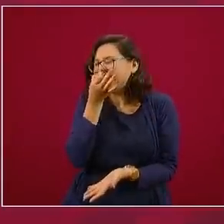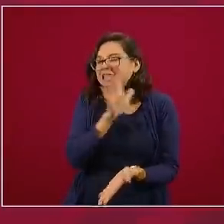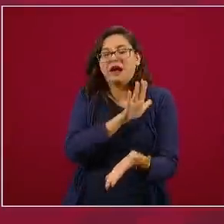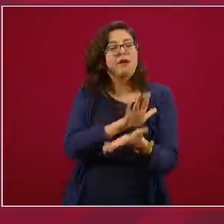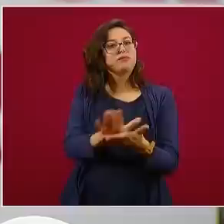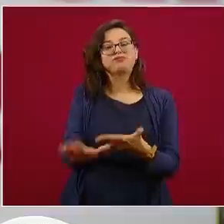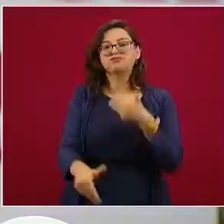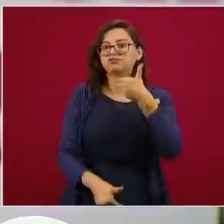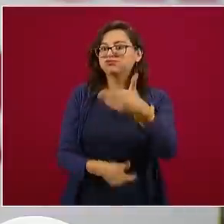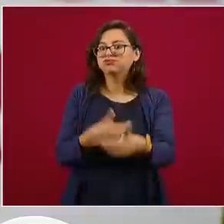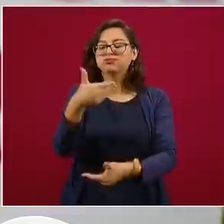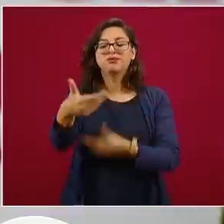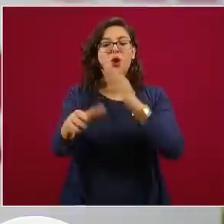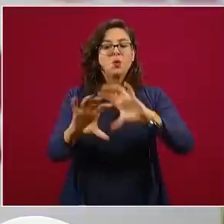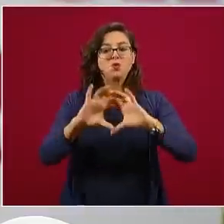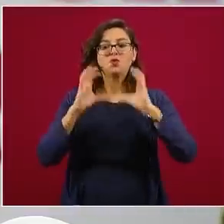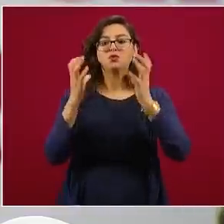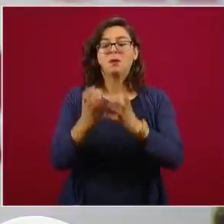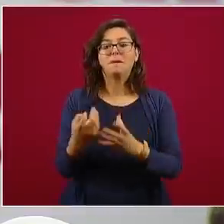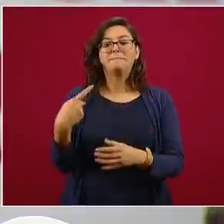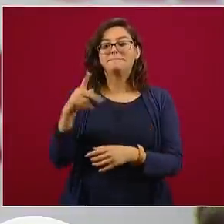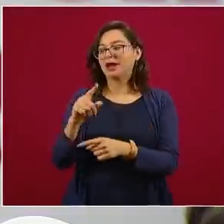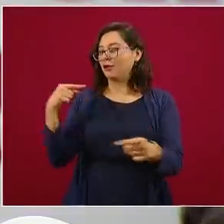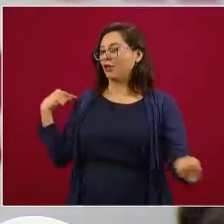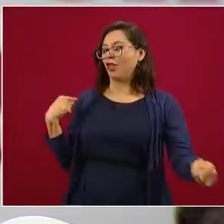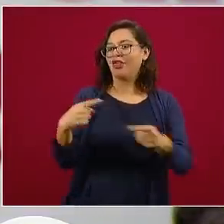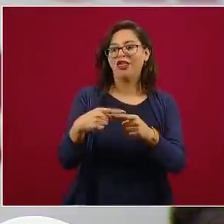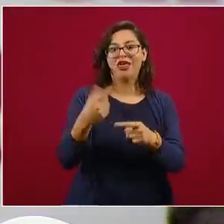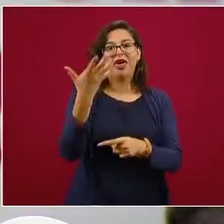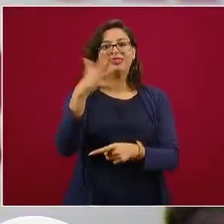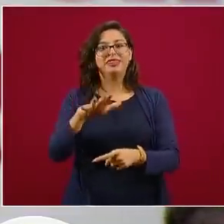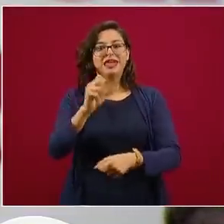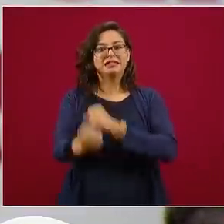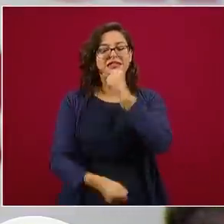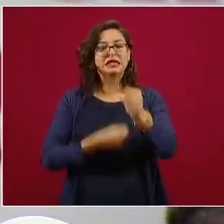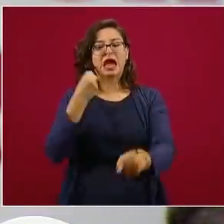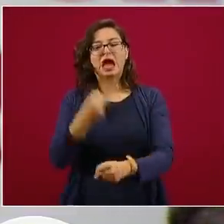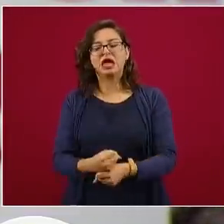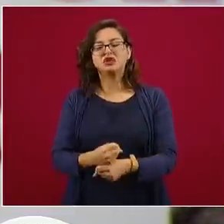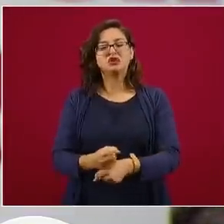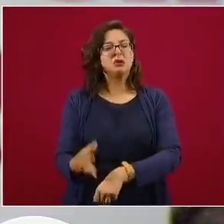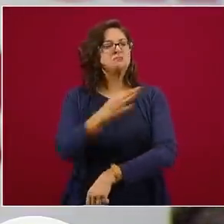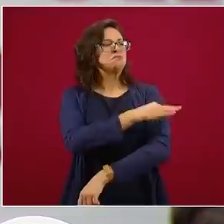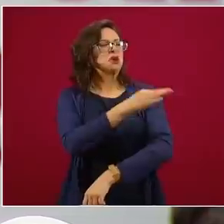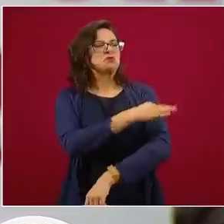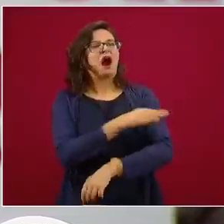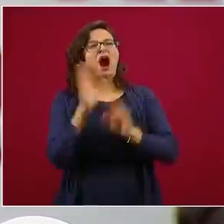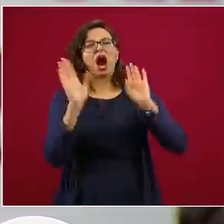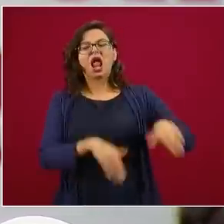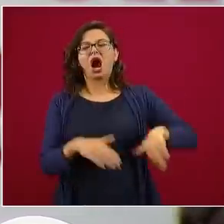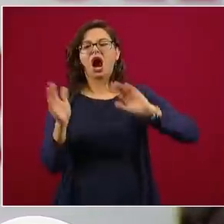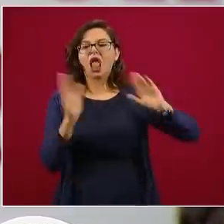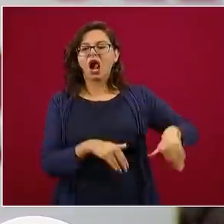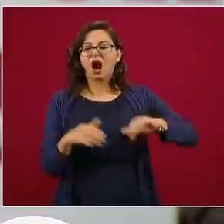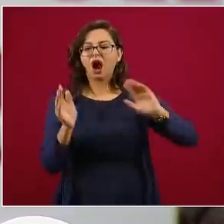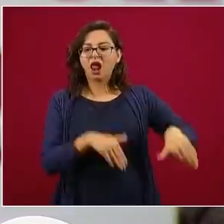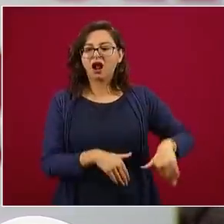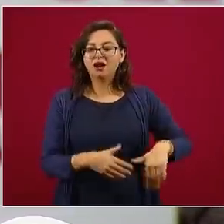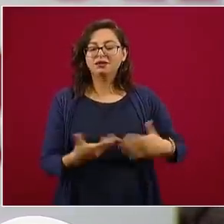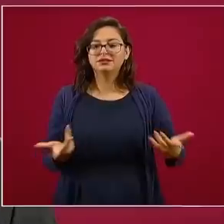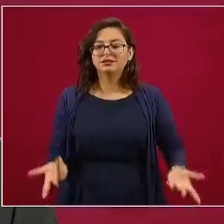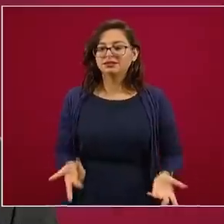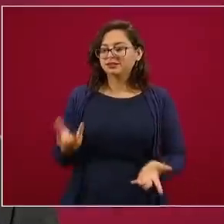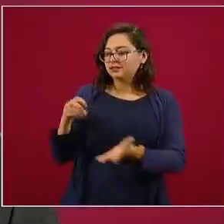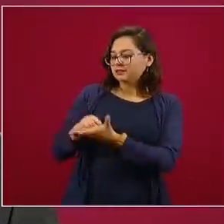importantes. Y en la última década del siglo XX se desacreditó a la vacuna de sarampión con base en